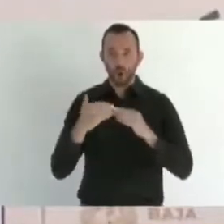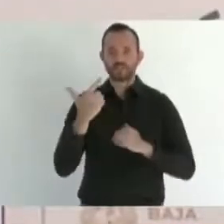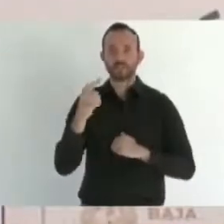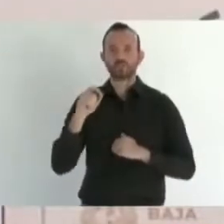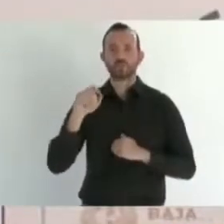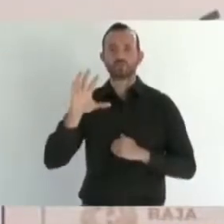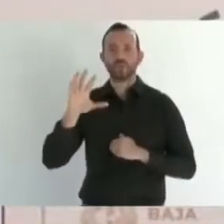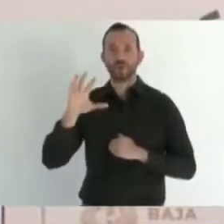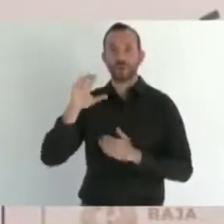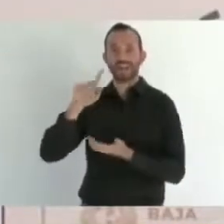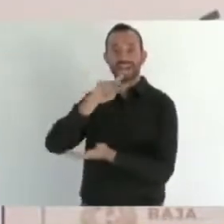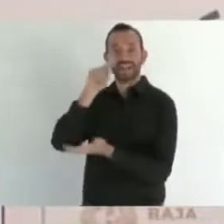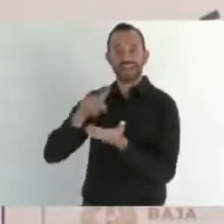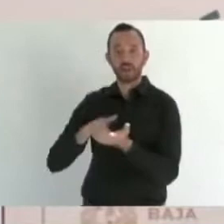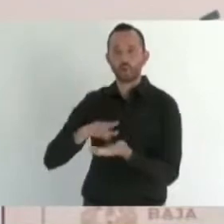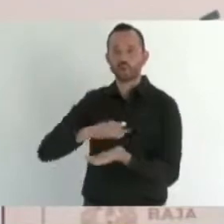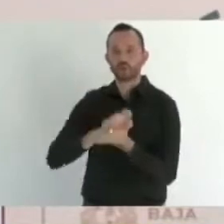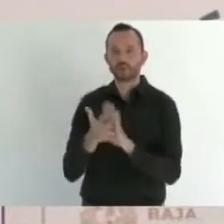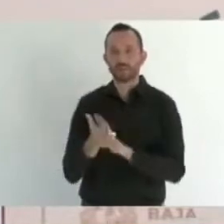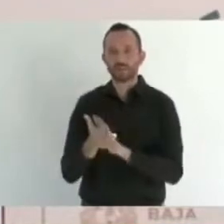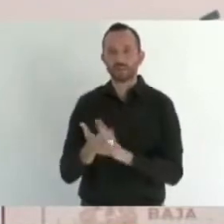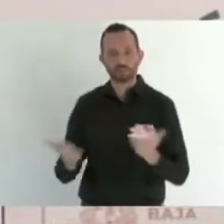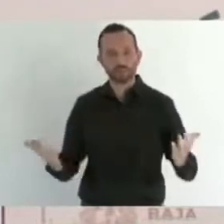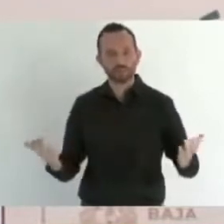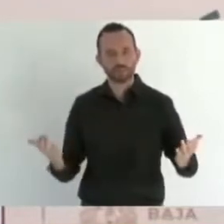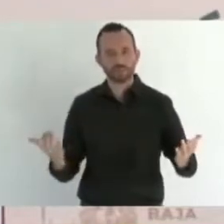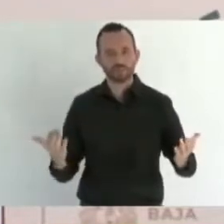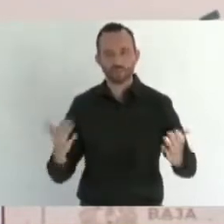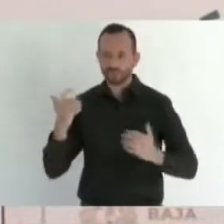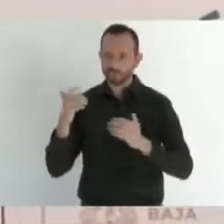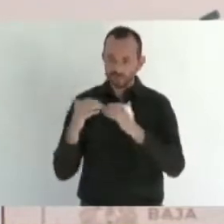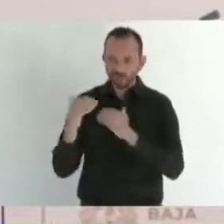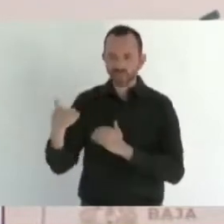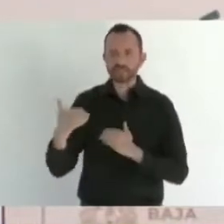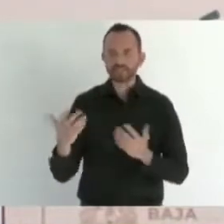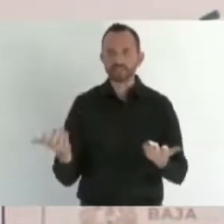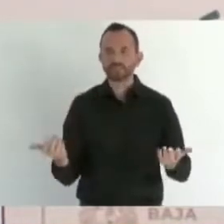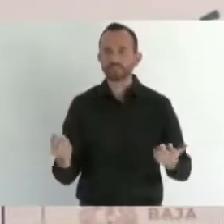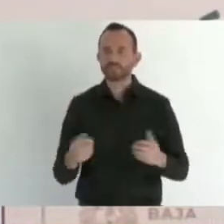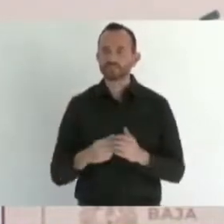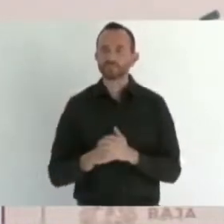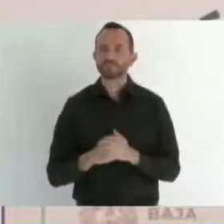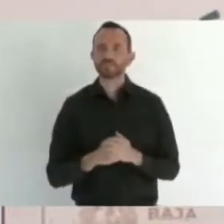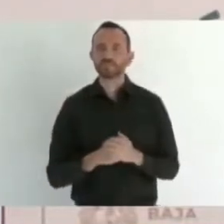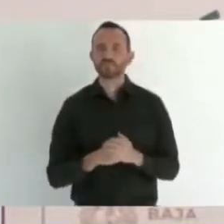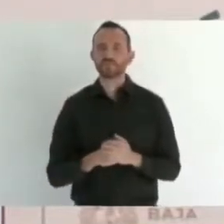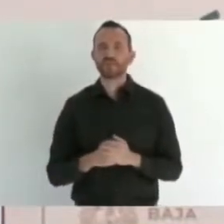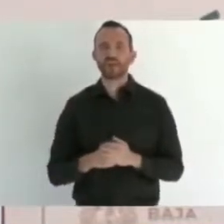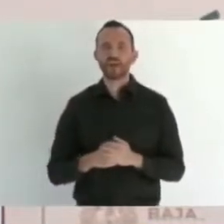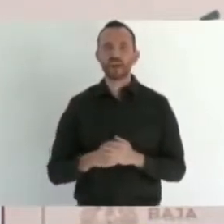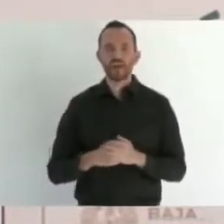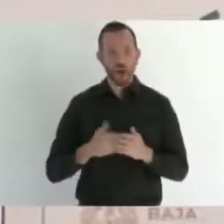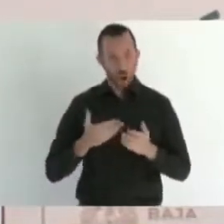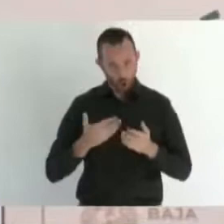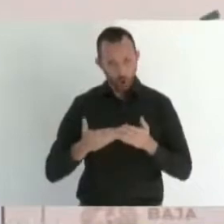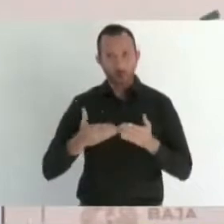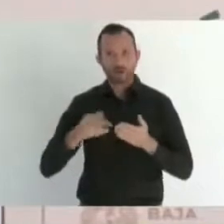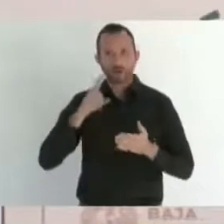dos kilos más ahora que cuando entramos el salario